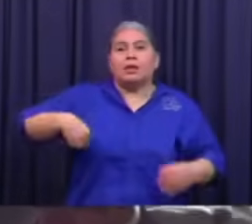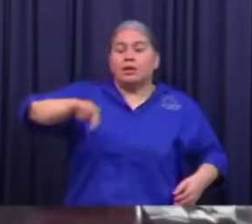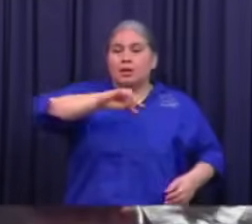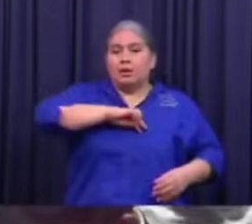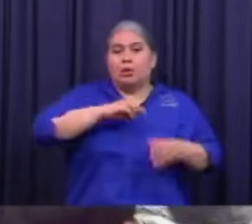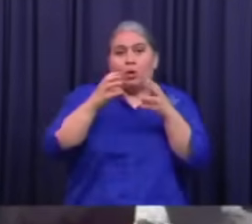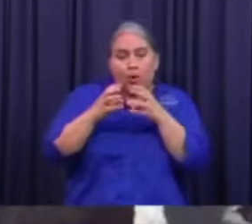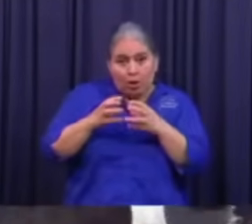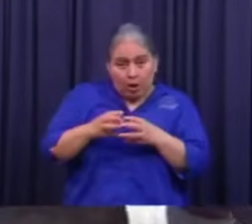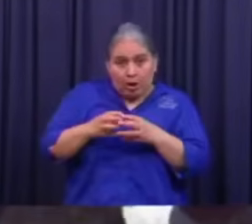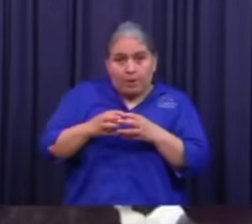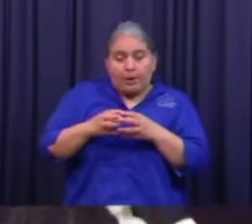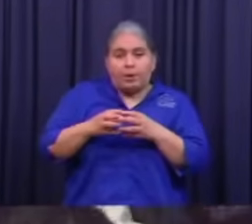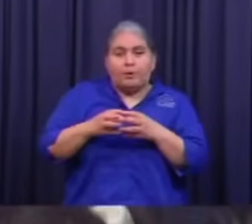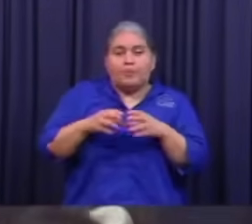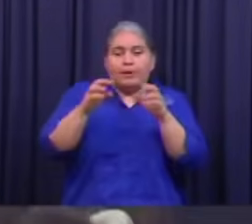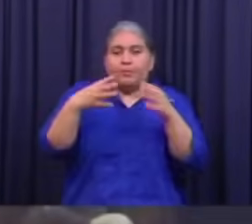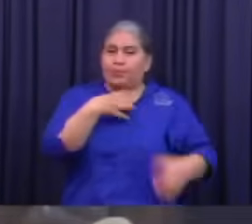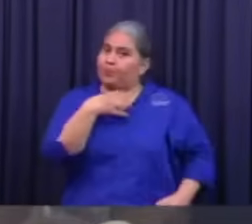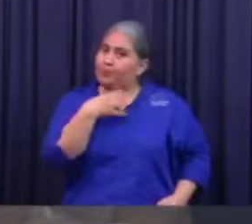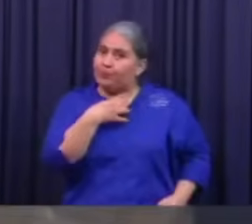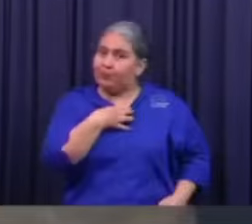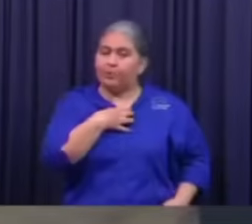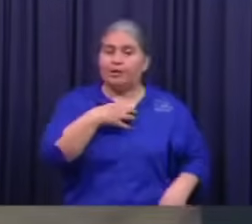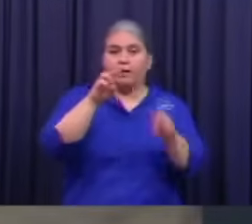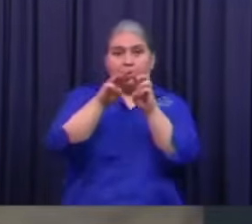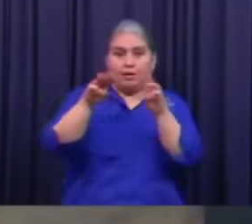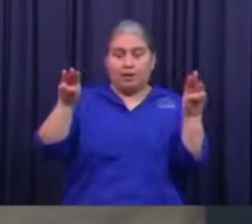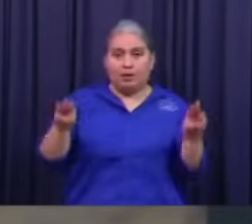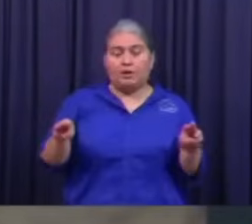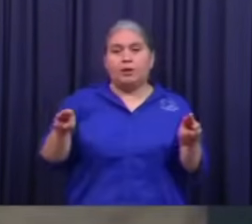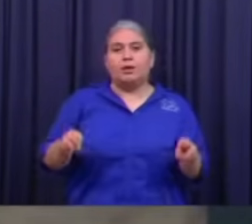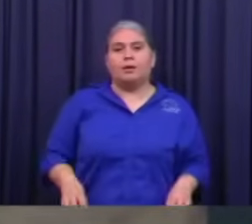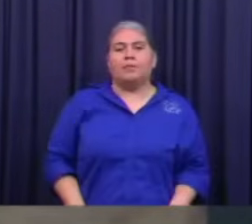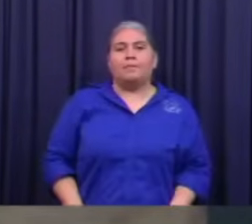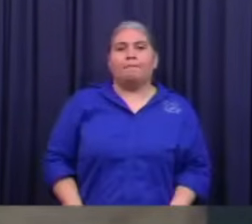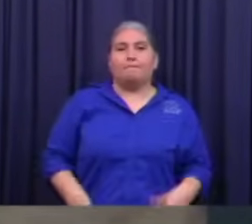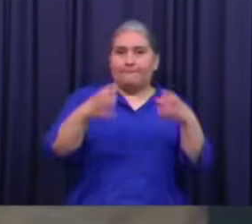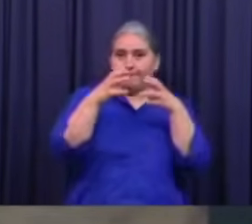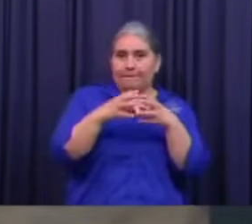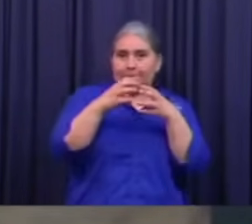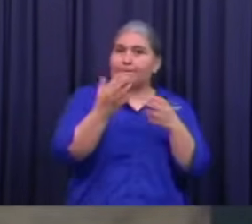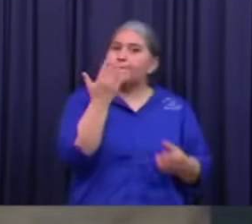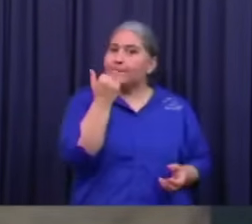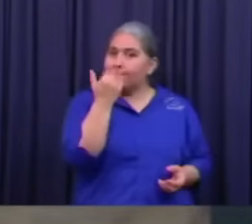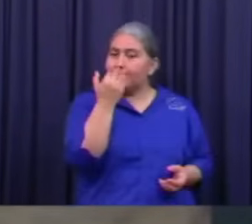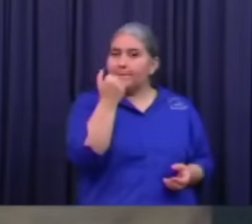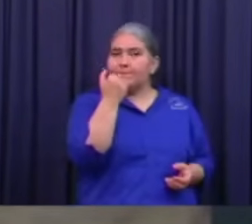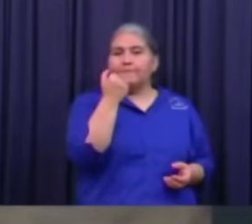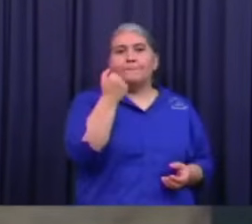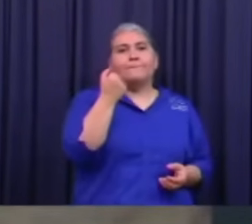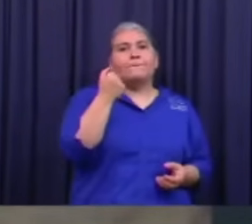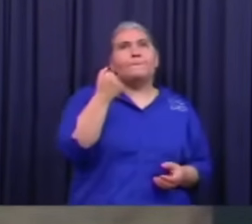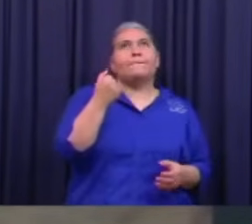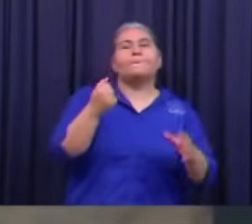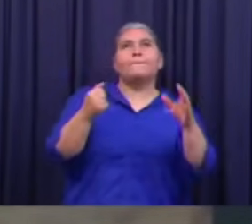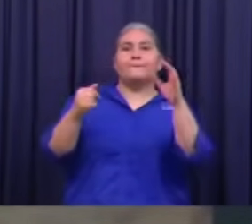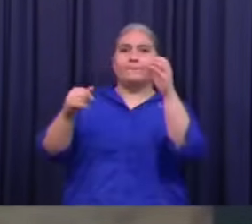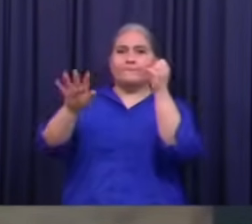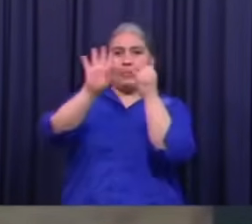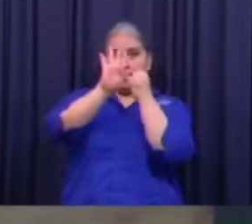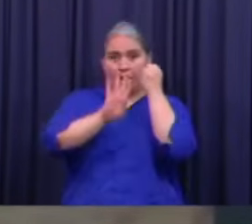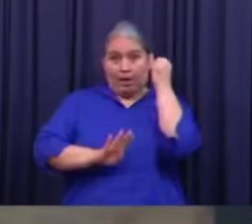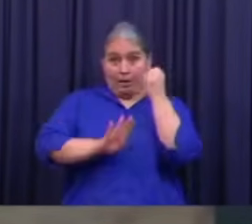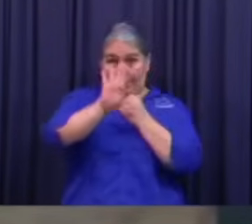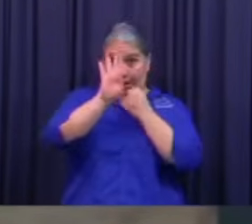porciones de su propia mesa eh pero la porción de Benjamín el más pequeñito que quiere